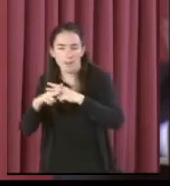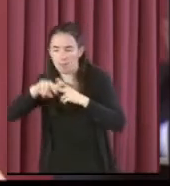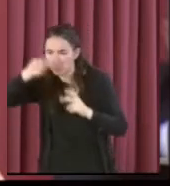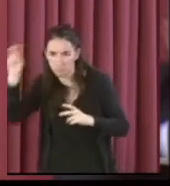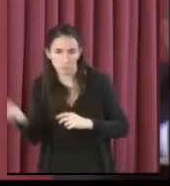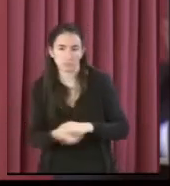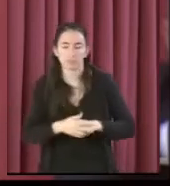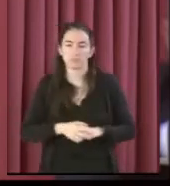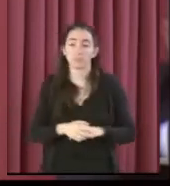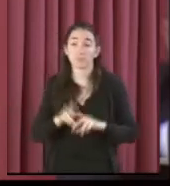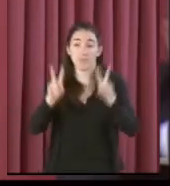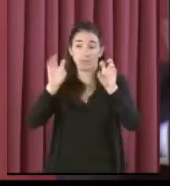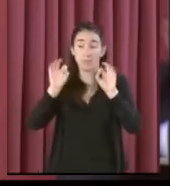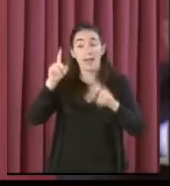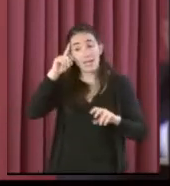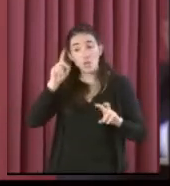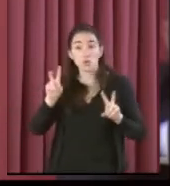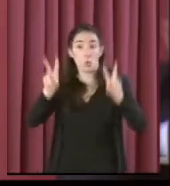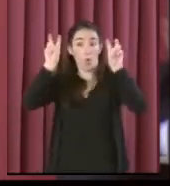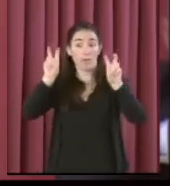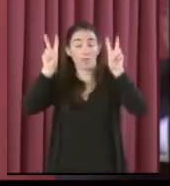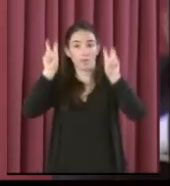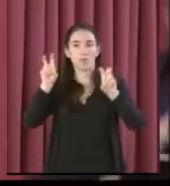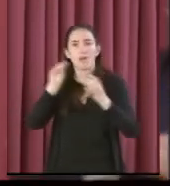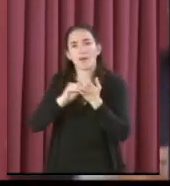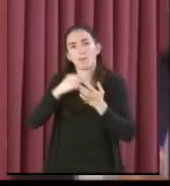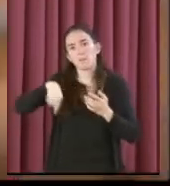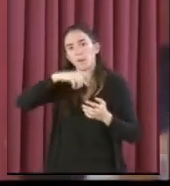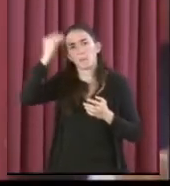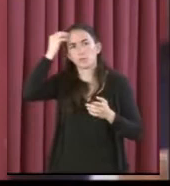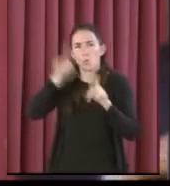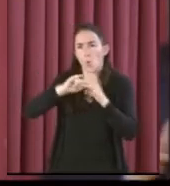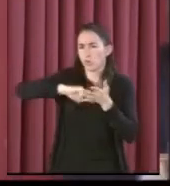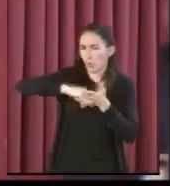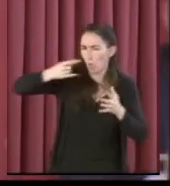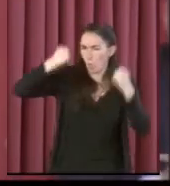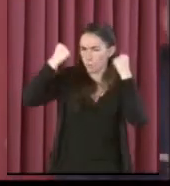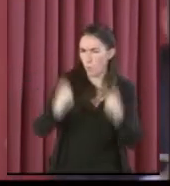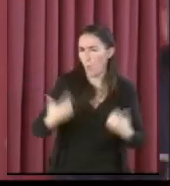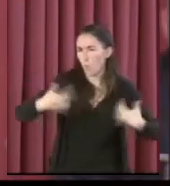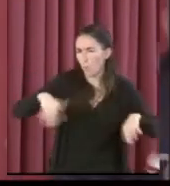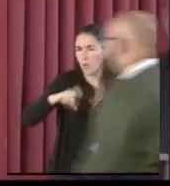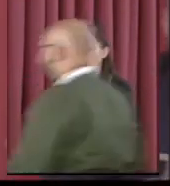referencia a la innovación, a menudo pensamos en nuevos y eficaces desarrollos tecnológicos y, de